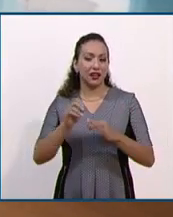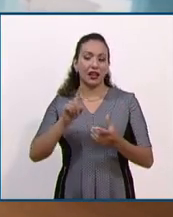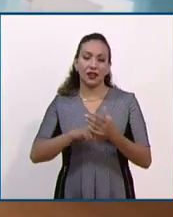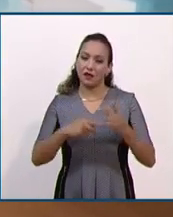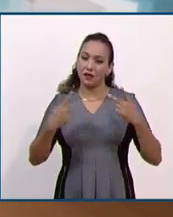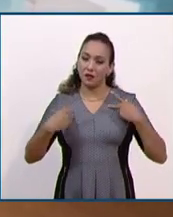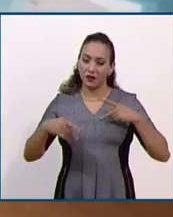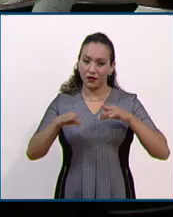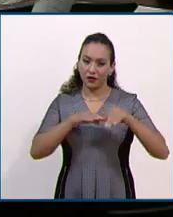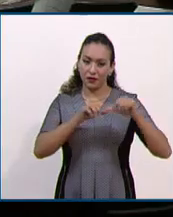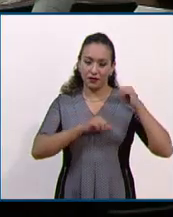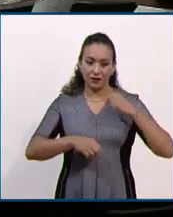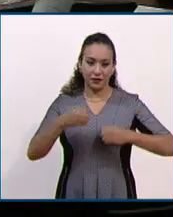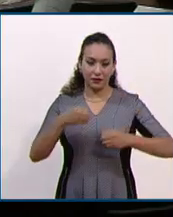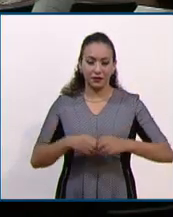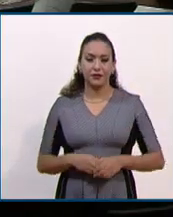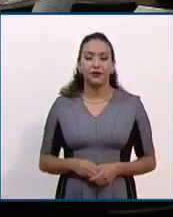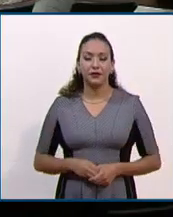Judicial.